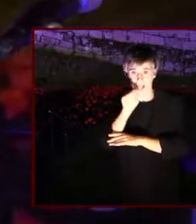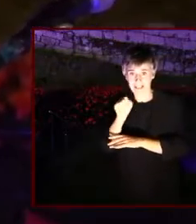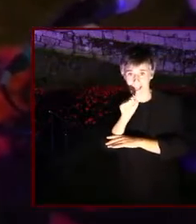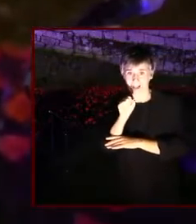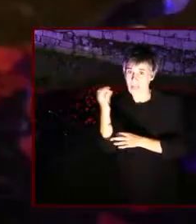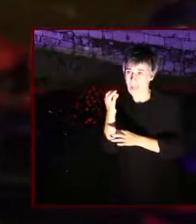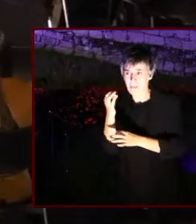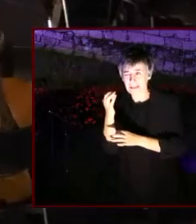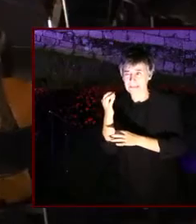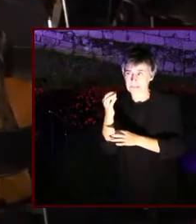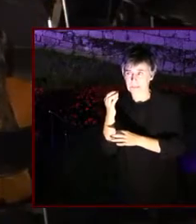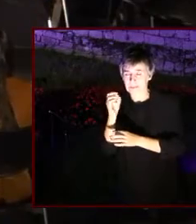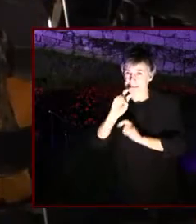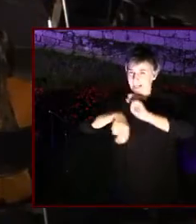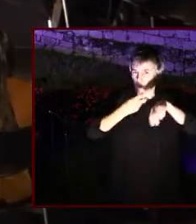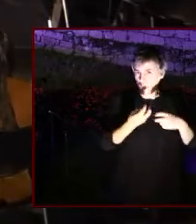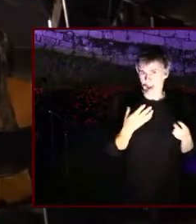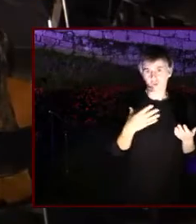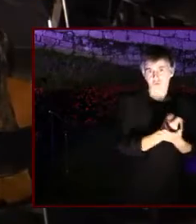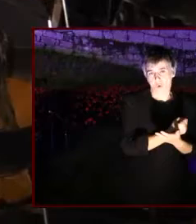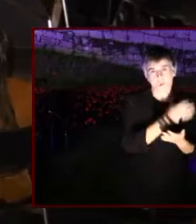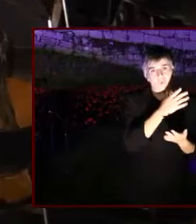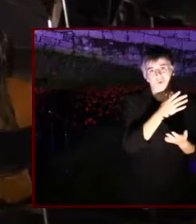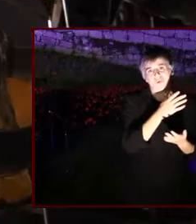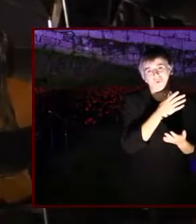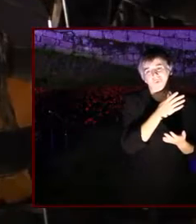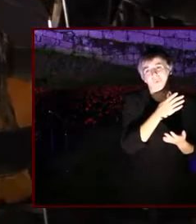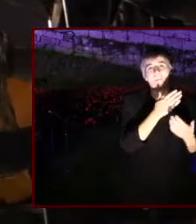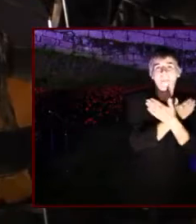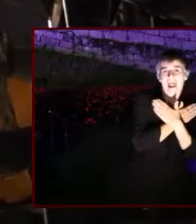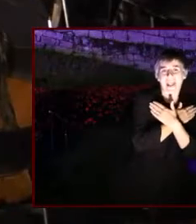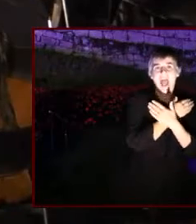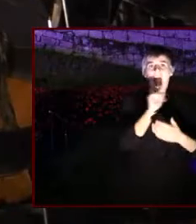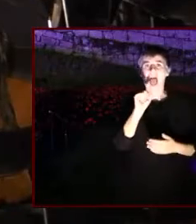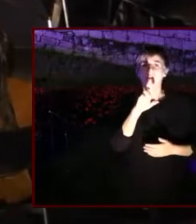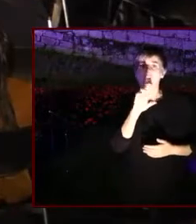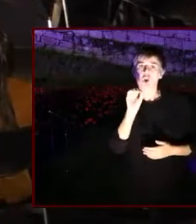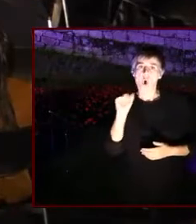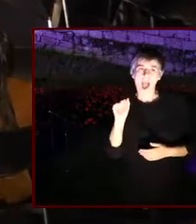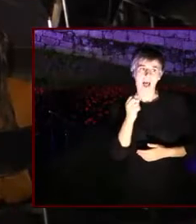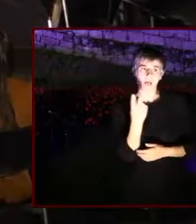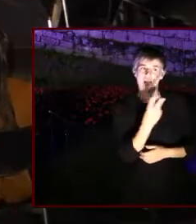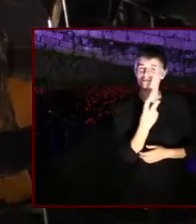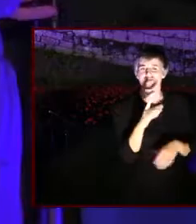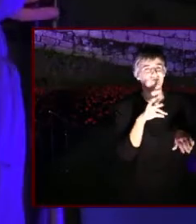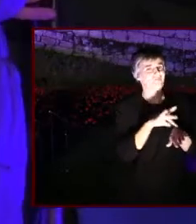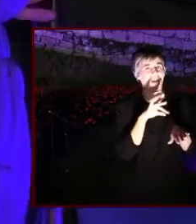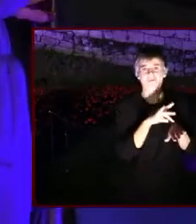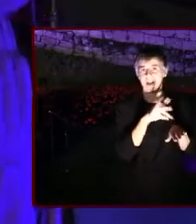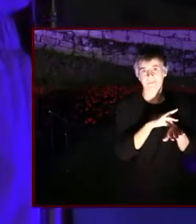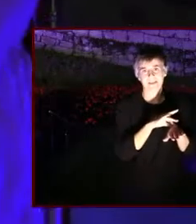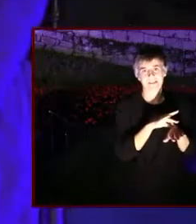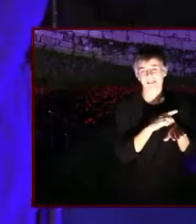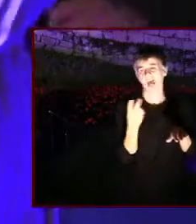e a Aroa, que elas están pachuchas, hoxe fixo un esforzo moi grande para vir aquí, estar con todos vos, pero non